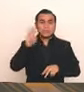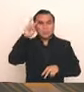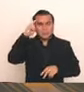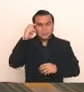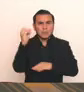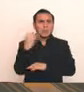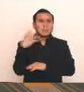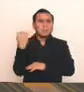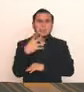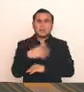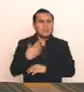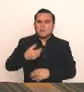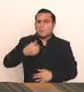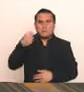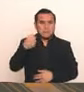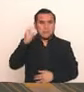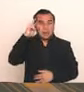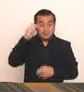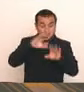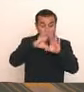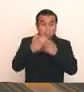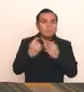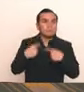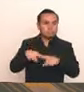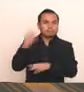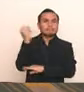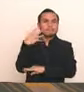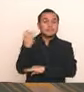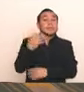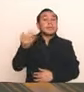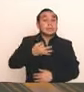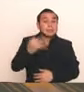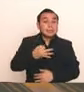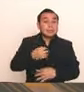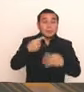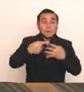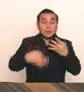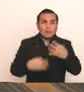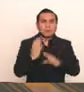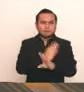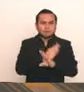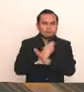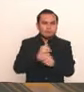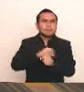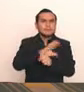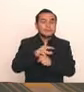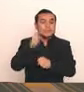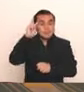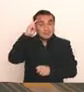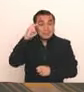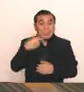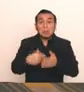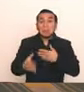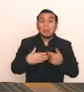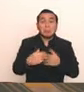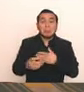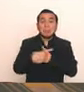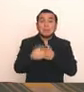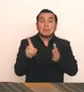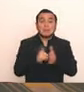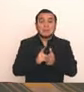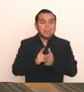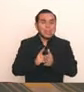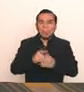continúa no sólo en nuestro país sino que a nivel mundial sería que necesitamos esas herramientas para combatir la pandemia sin embargo la mayoría de diputados